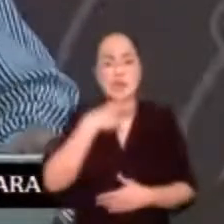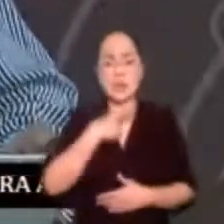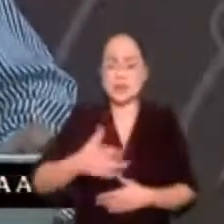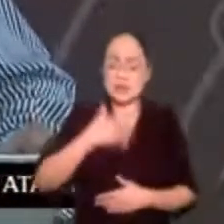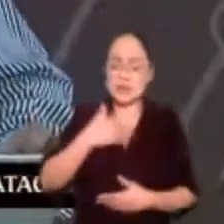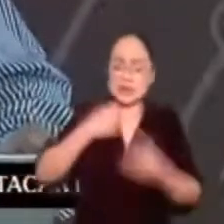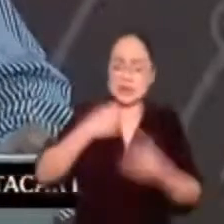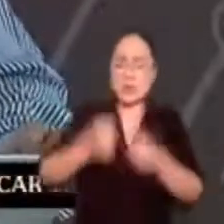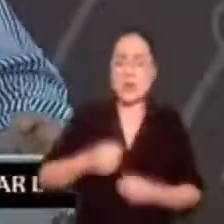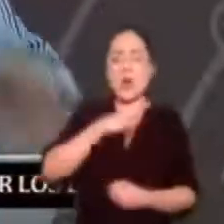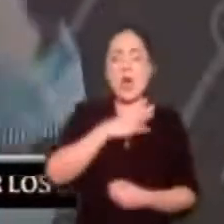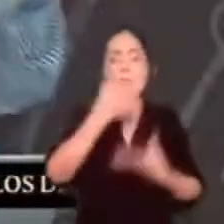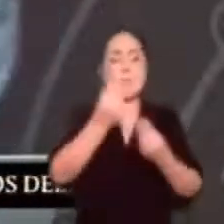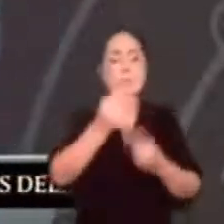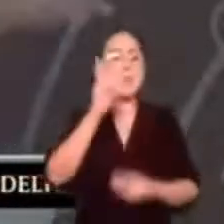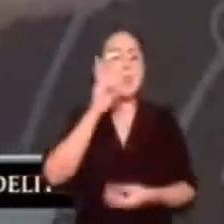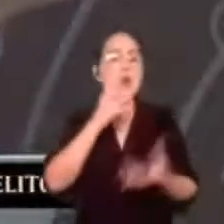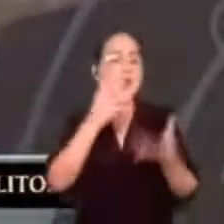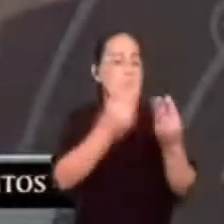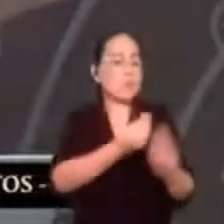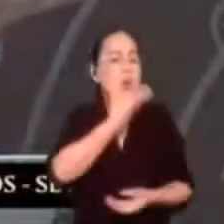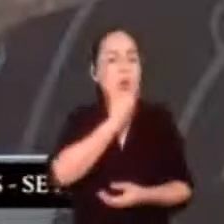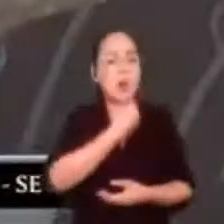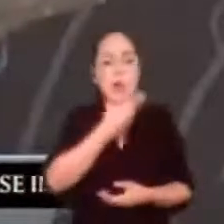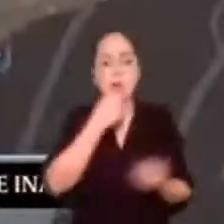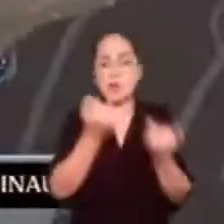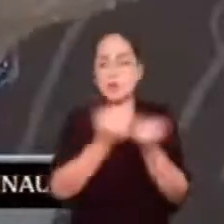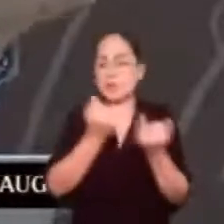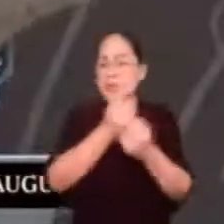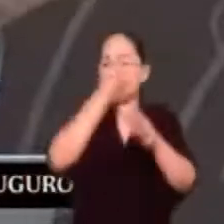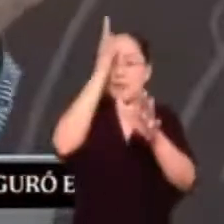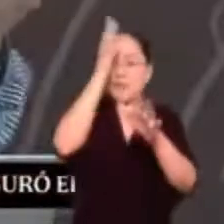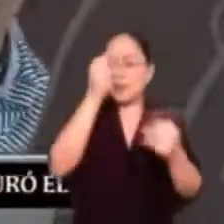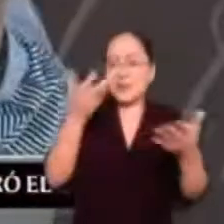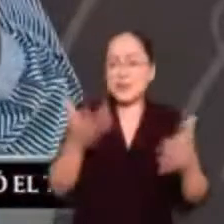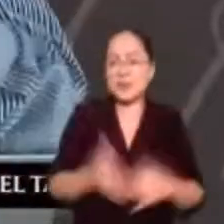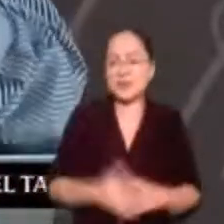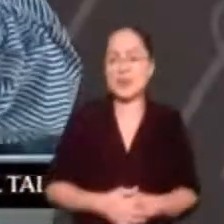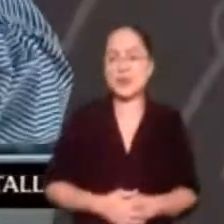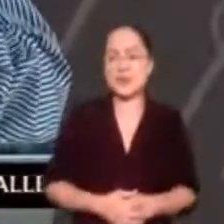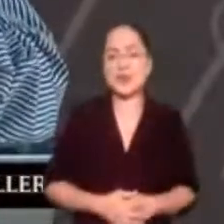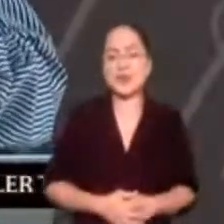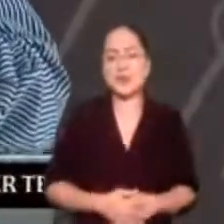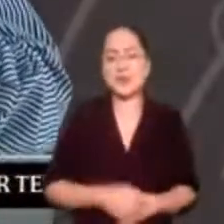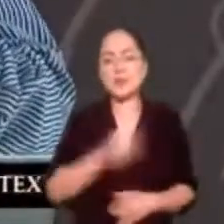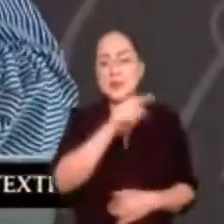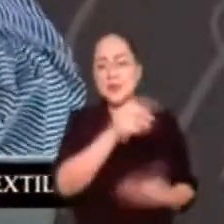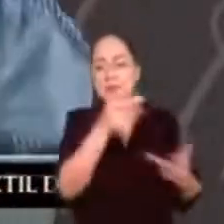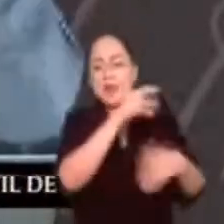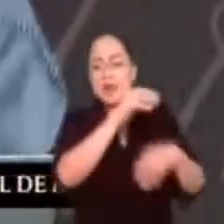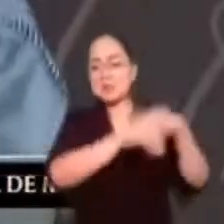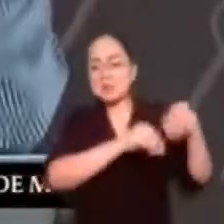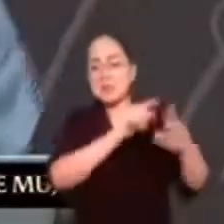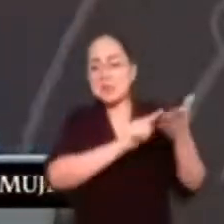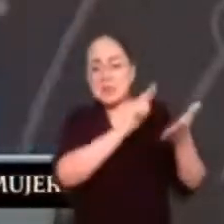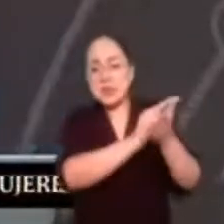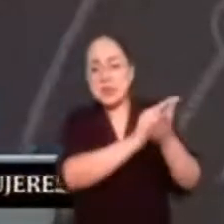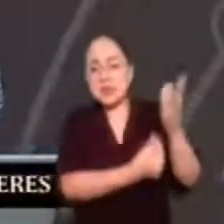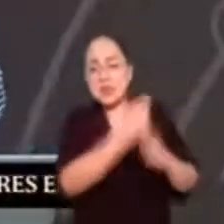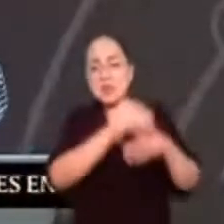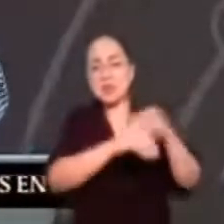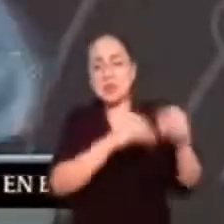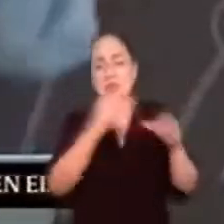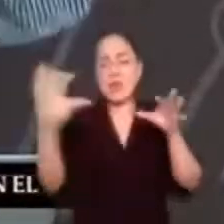hombres que están de acuerdo con lo que hicieron los diputados por mandato de la